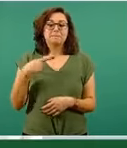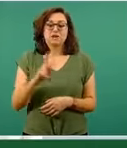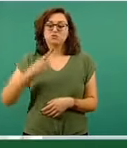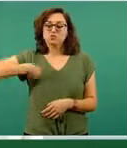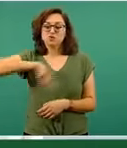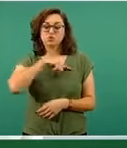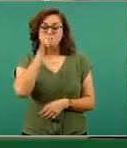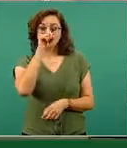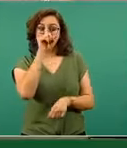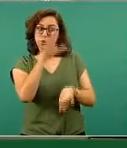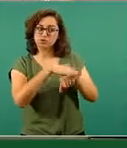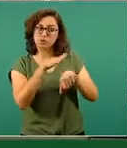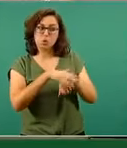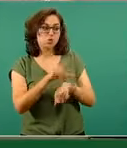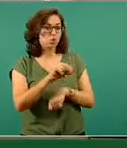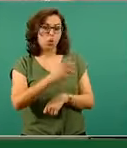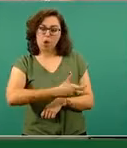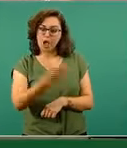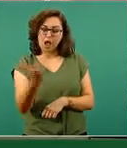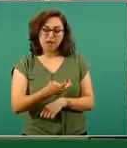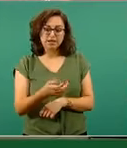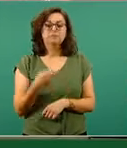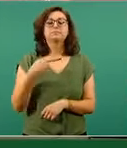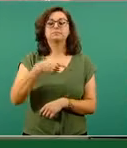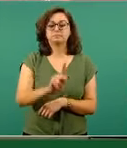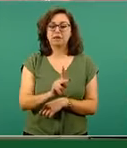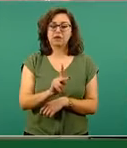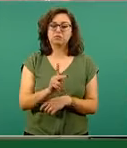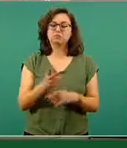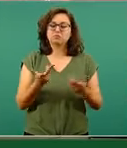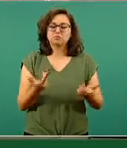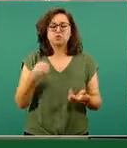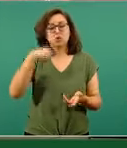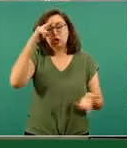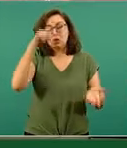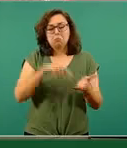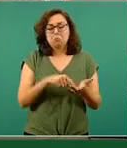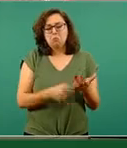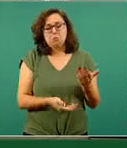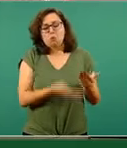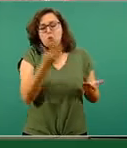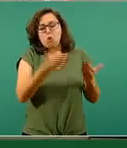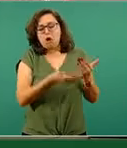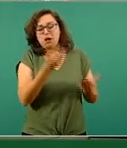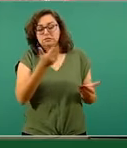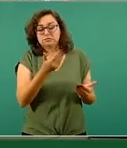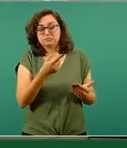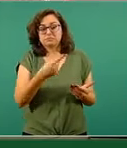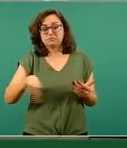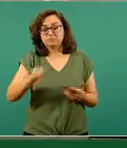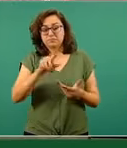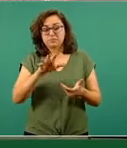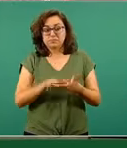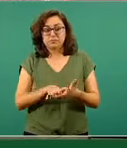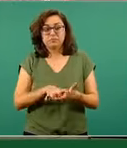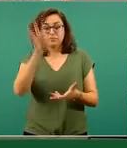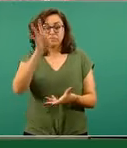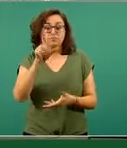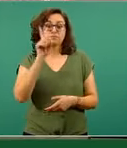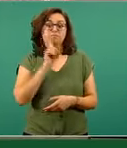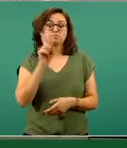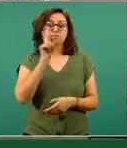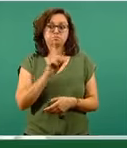pasa, va a pasar en una proporción mínima, ¿no? Y que realmente el beneficio de mujeres que no tengan acceso a pruebas y que